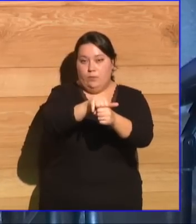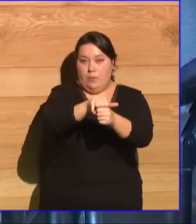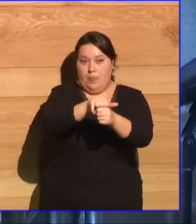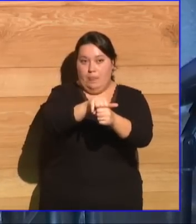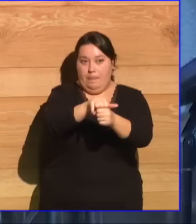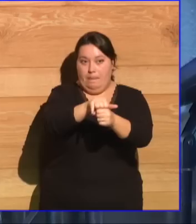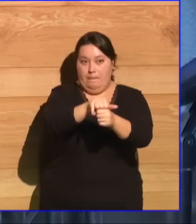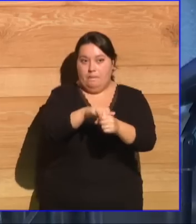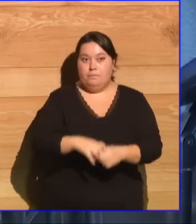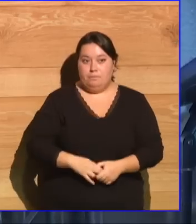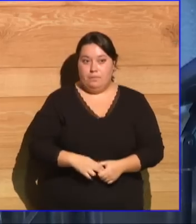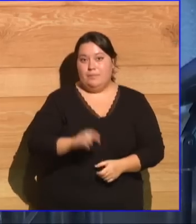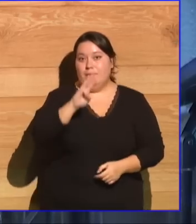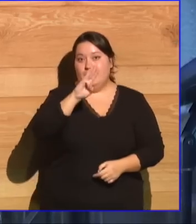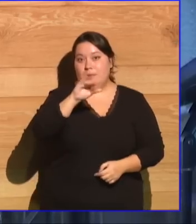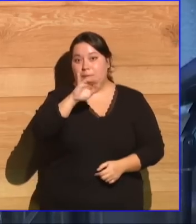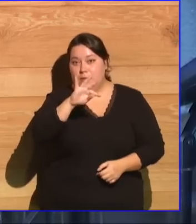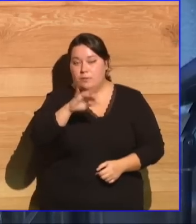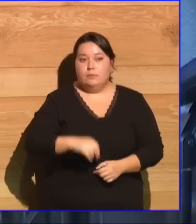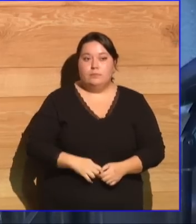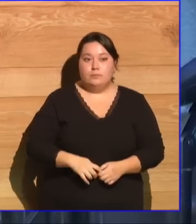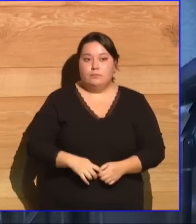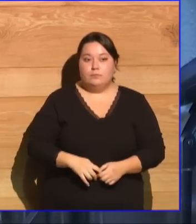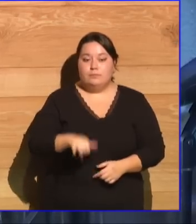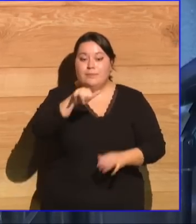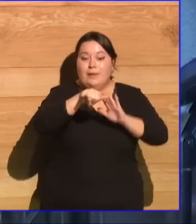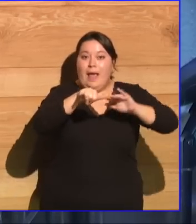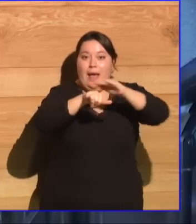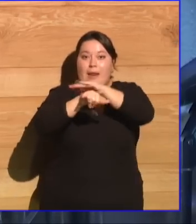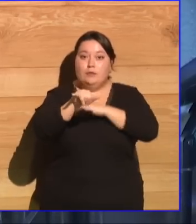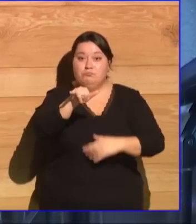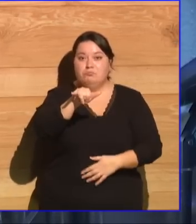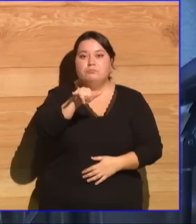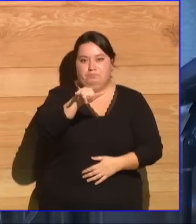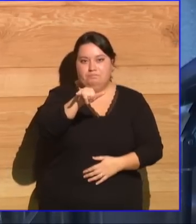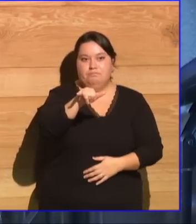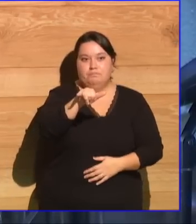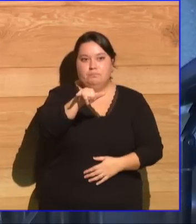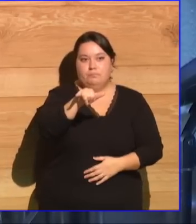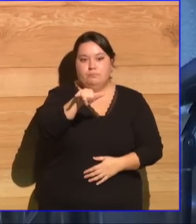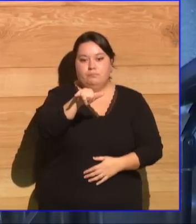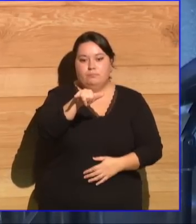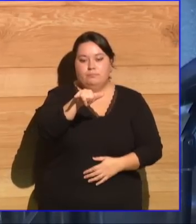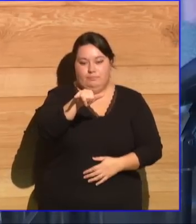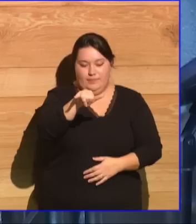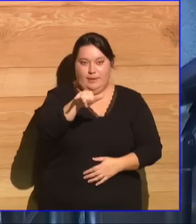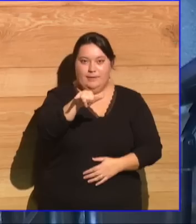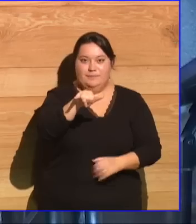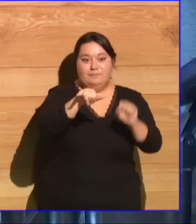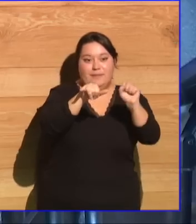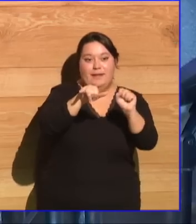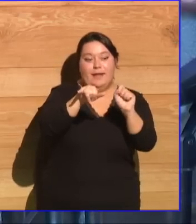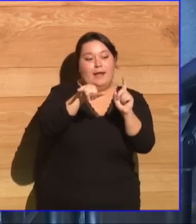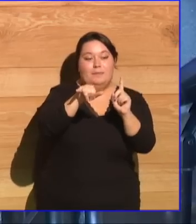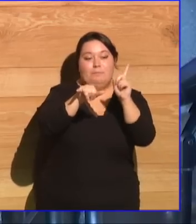que vemos que sostiene sus alas y está entre medias de las cabezas de ambos protagonistas. Pete es